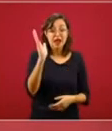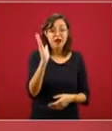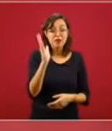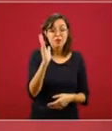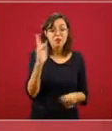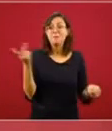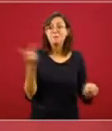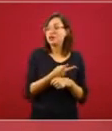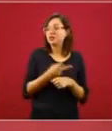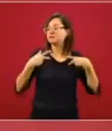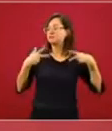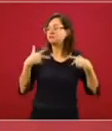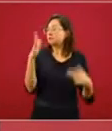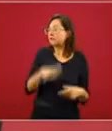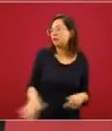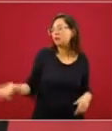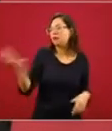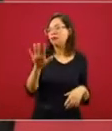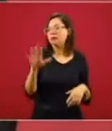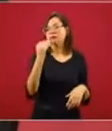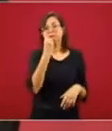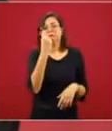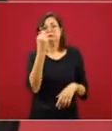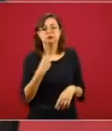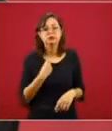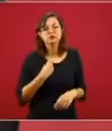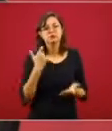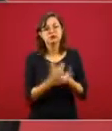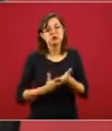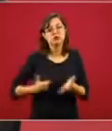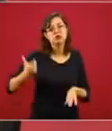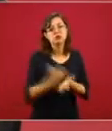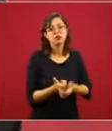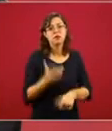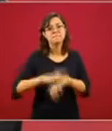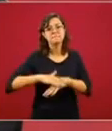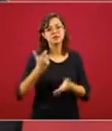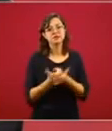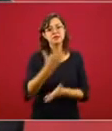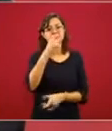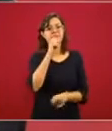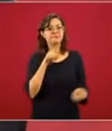pueblo, tengan que pagar más por el consumo de luz.